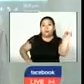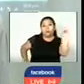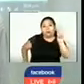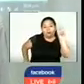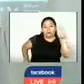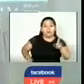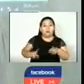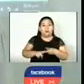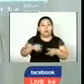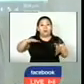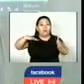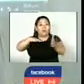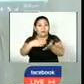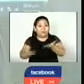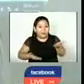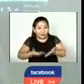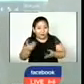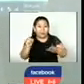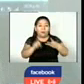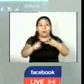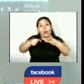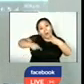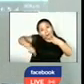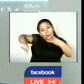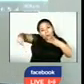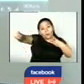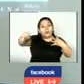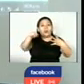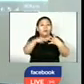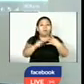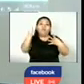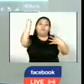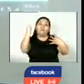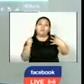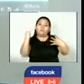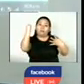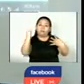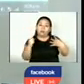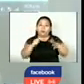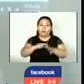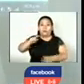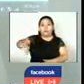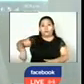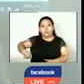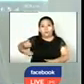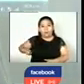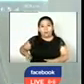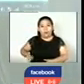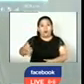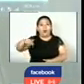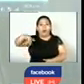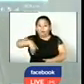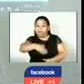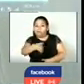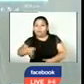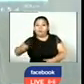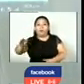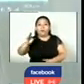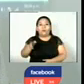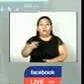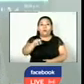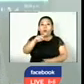Mexicanos Apopa Ciudad Delgado Soyapango Cuscatancingo